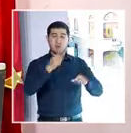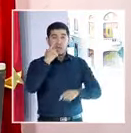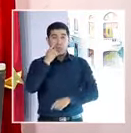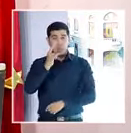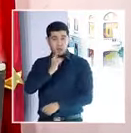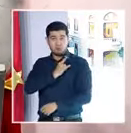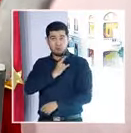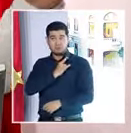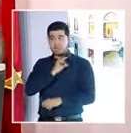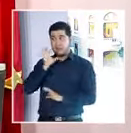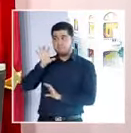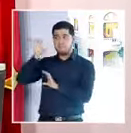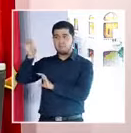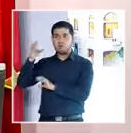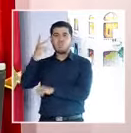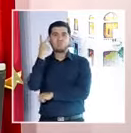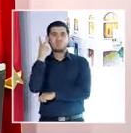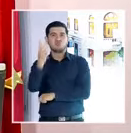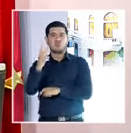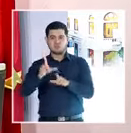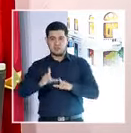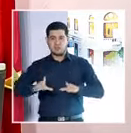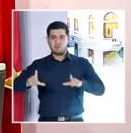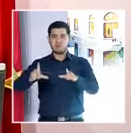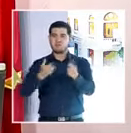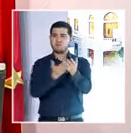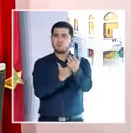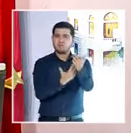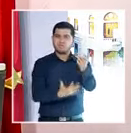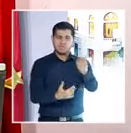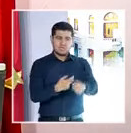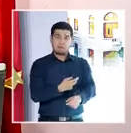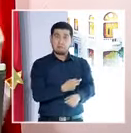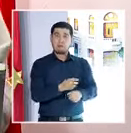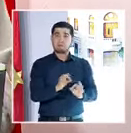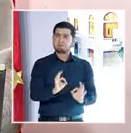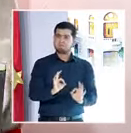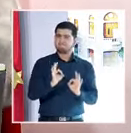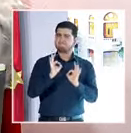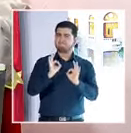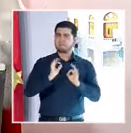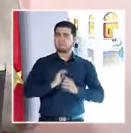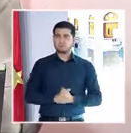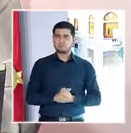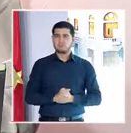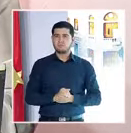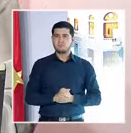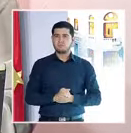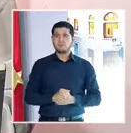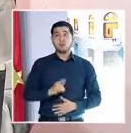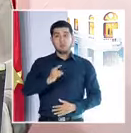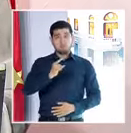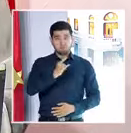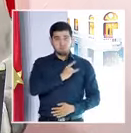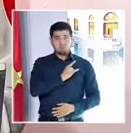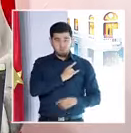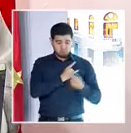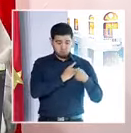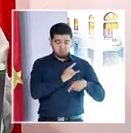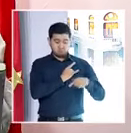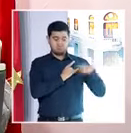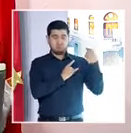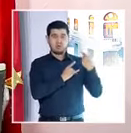2 de ellos, uno en Pamplona y uno en Cúcuta, Cedimol. La Universidad Francisco de Paula Santander también